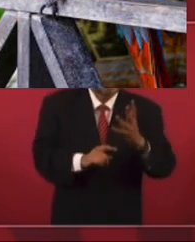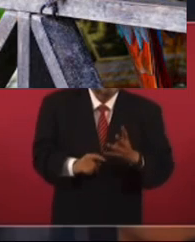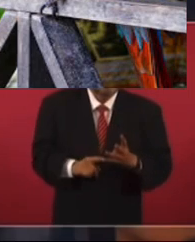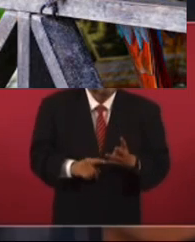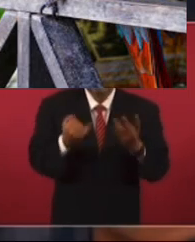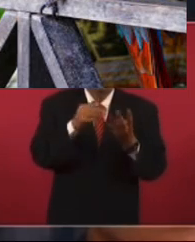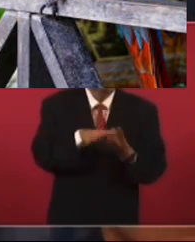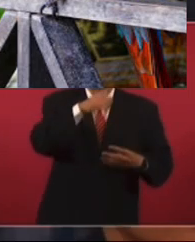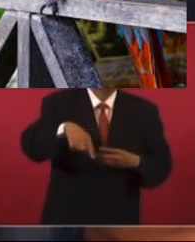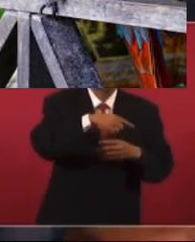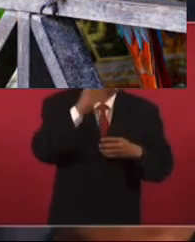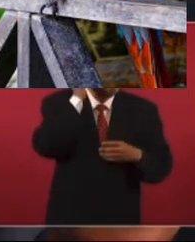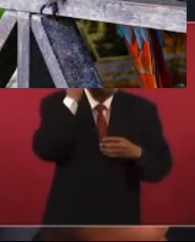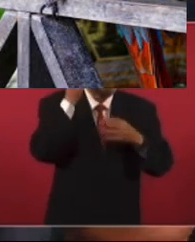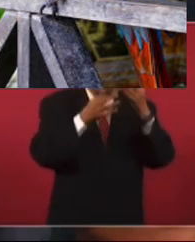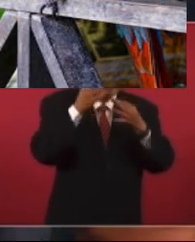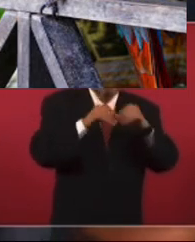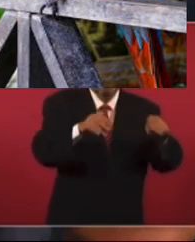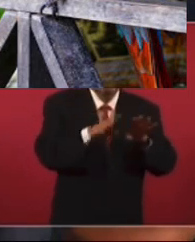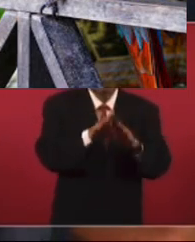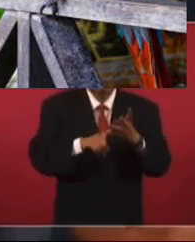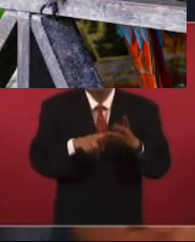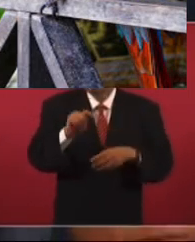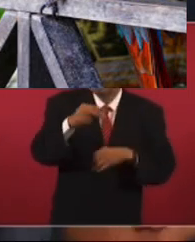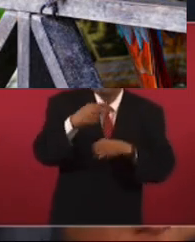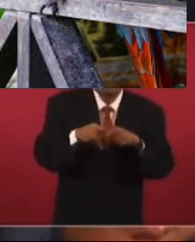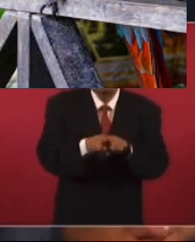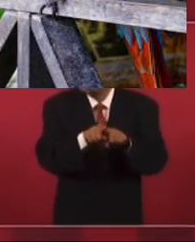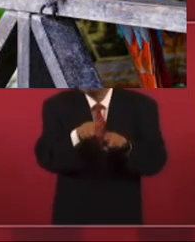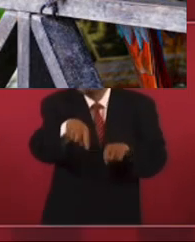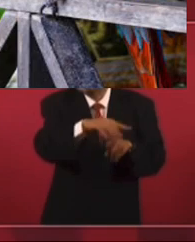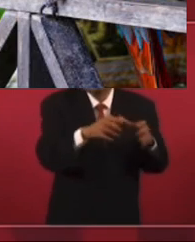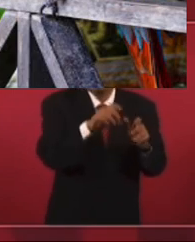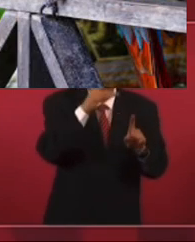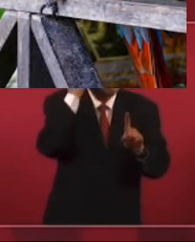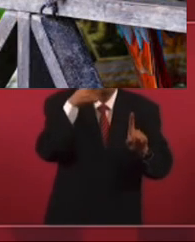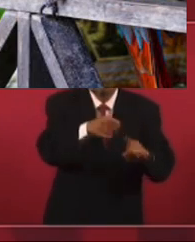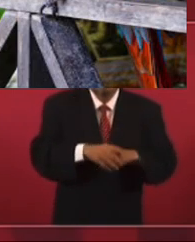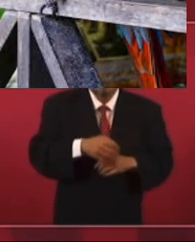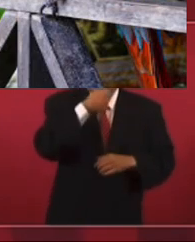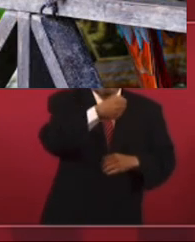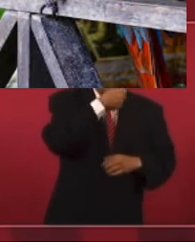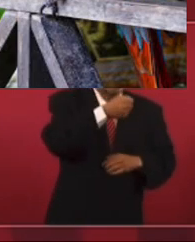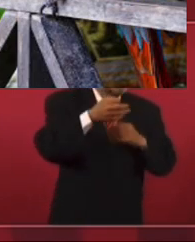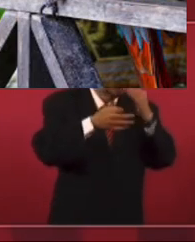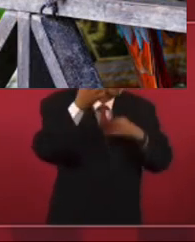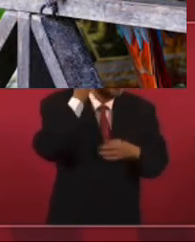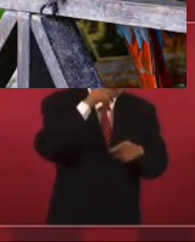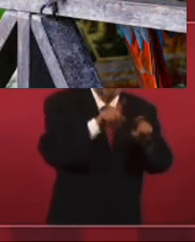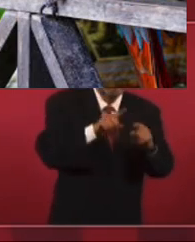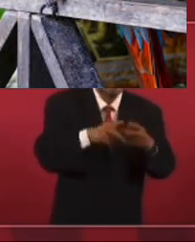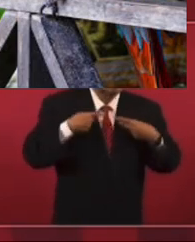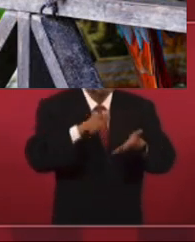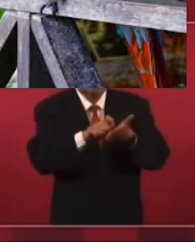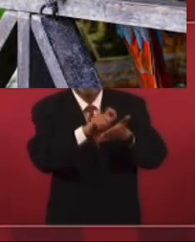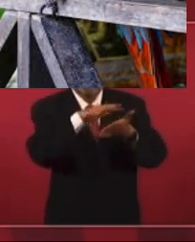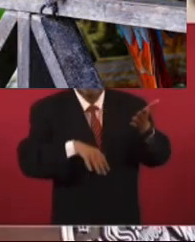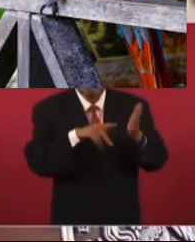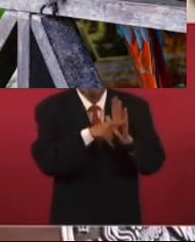darle la madre a este güey y a todas sus frases pegadoras y a todos sus programas sociales, que lo único que sirven son